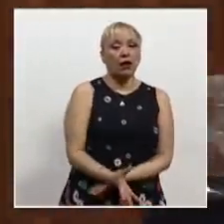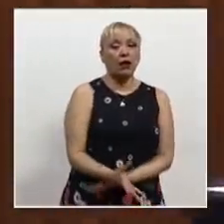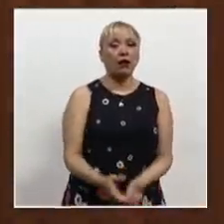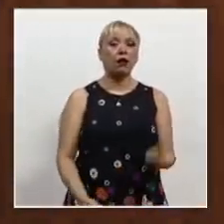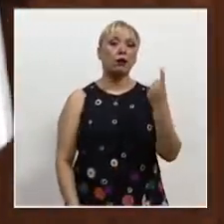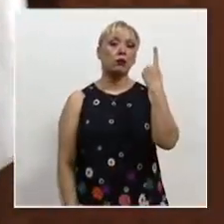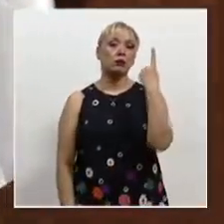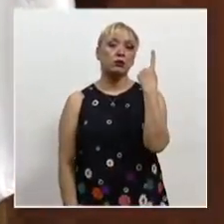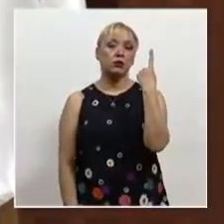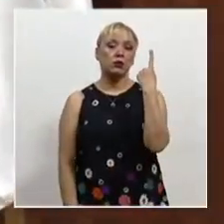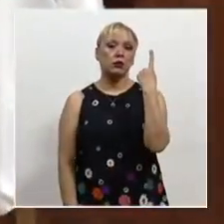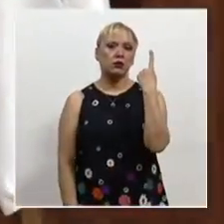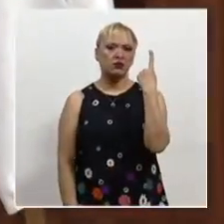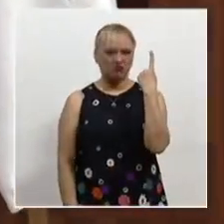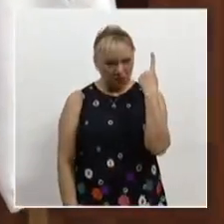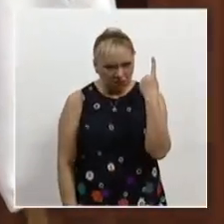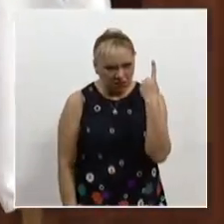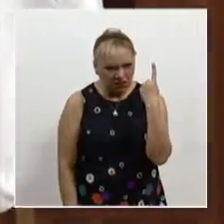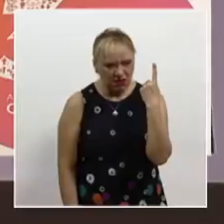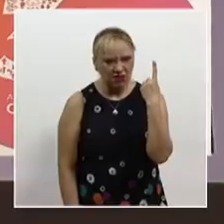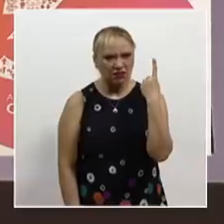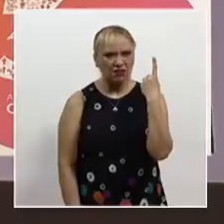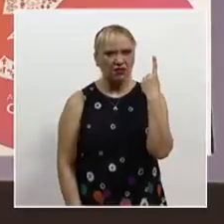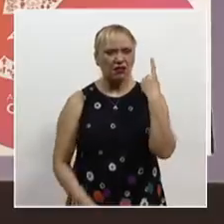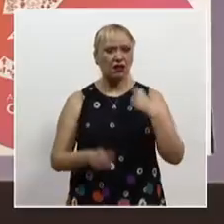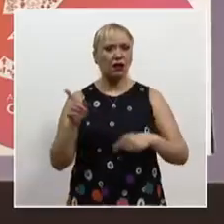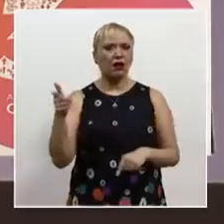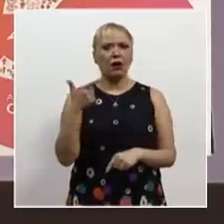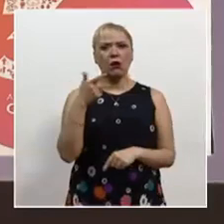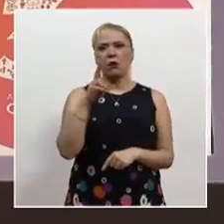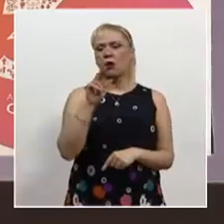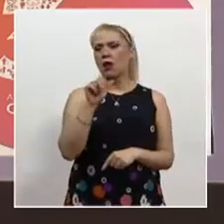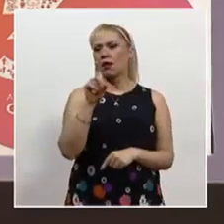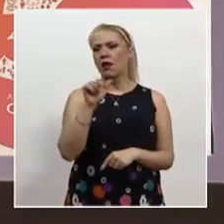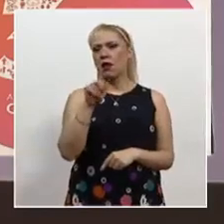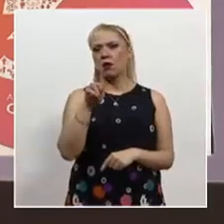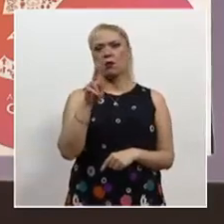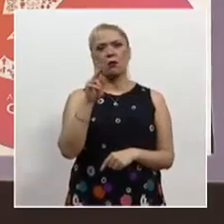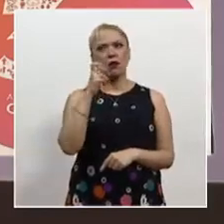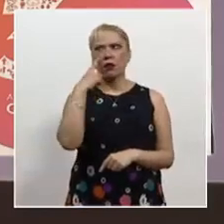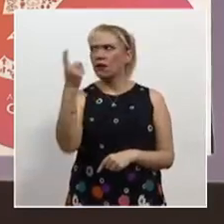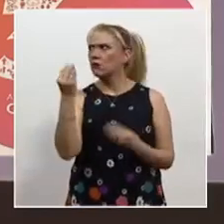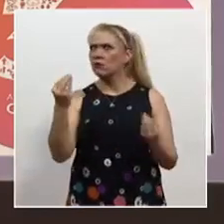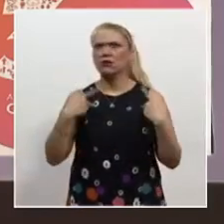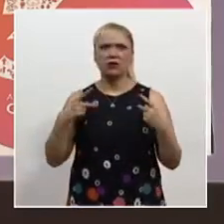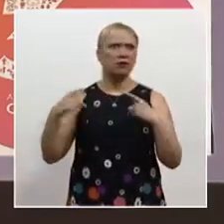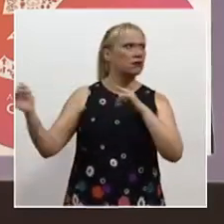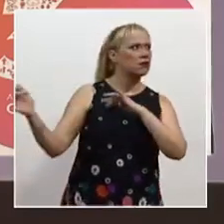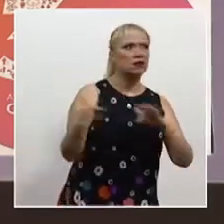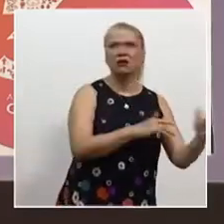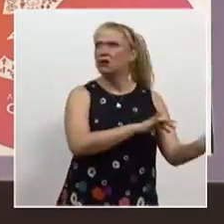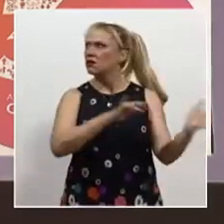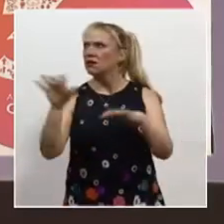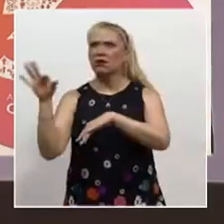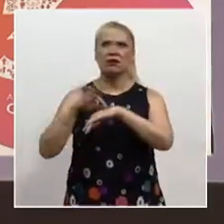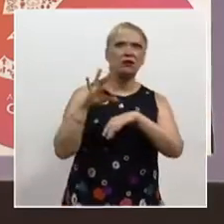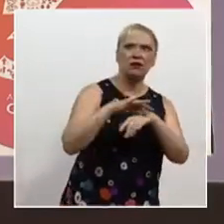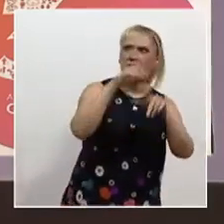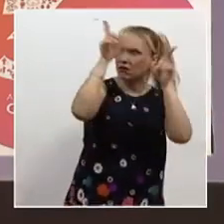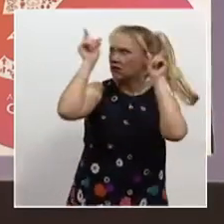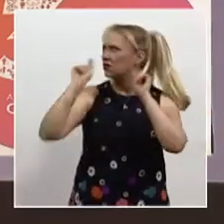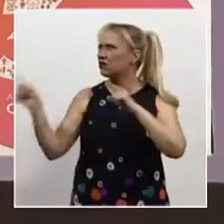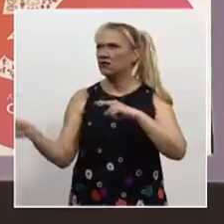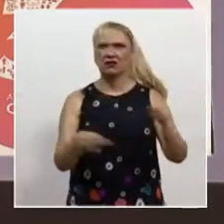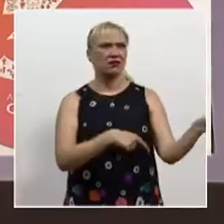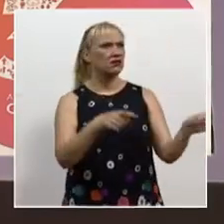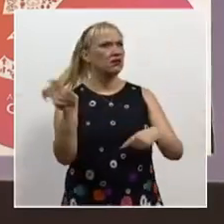un bebé. Durante el procedimiento, María Guadalupe advirtió mucho movimiento de entrada y salida de personal médico, pero en ningún momento